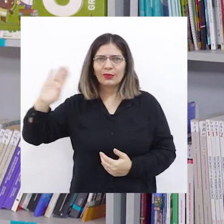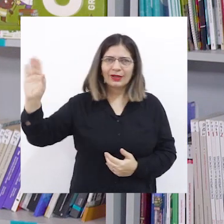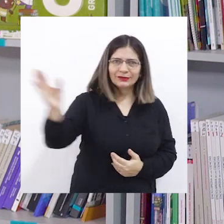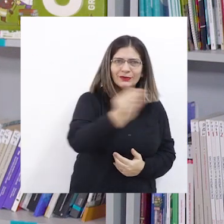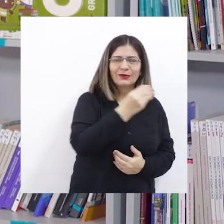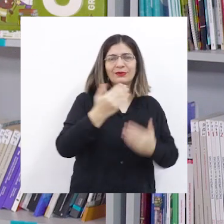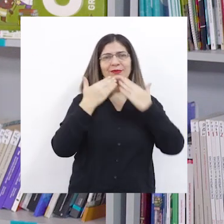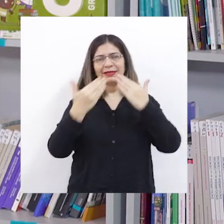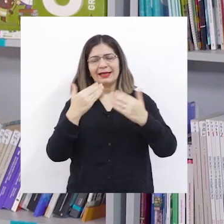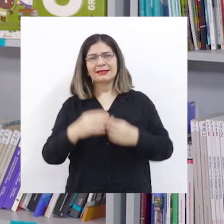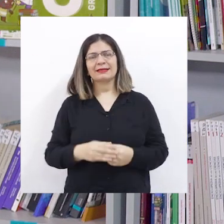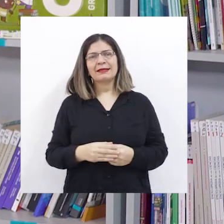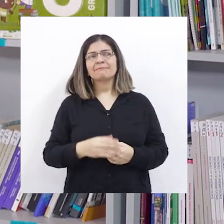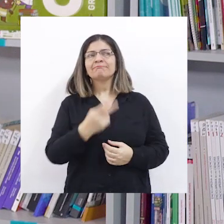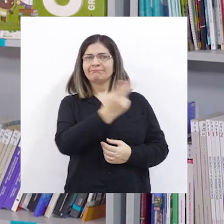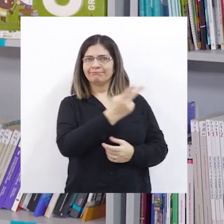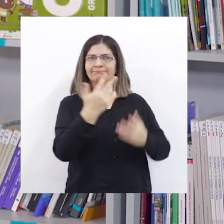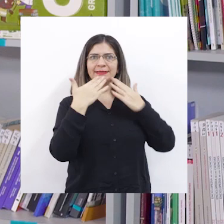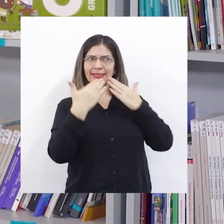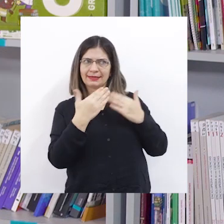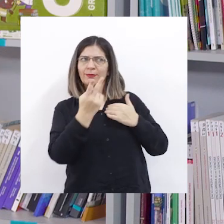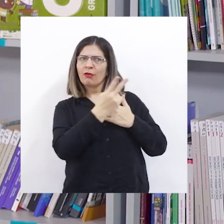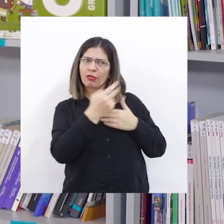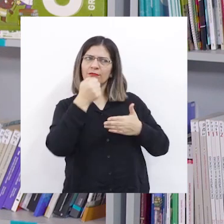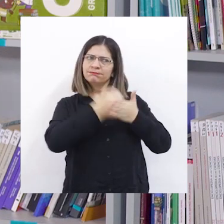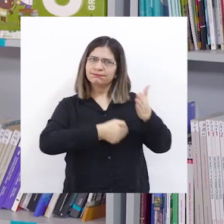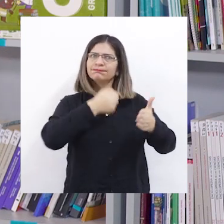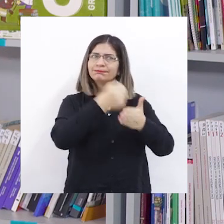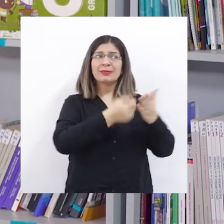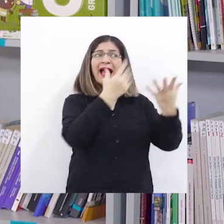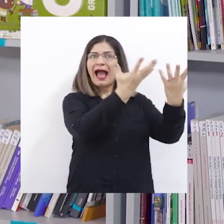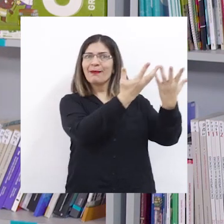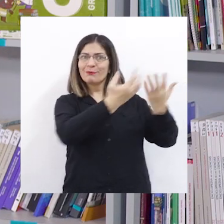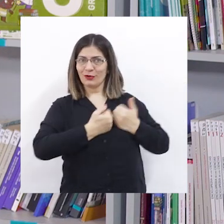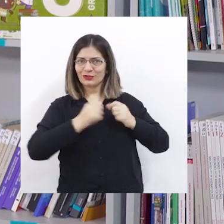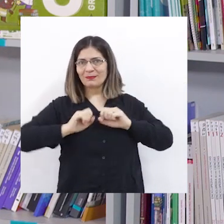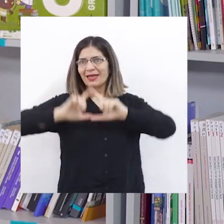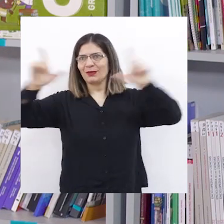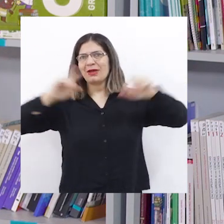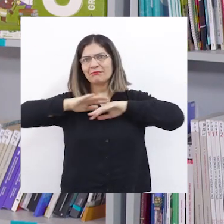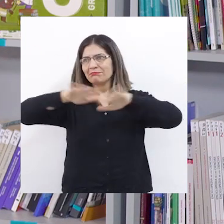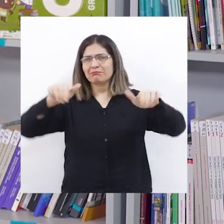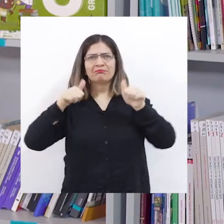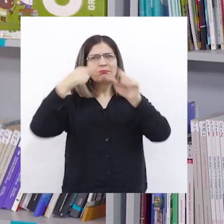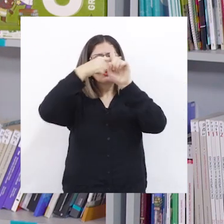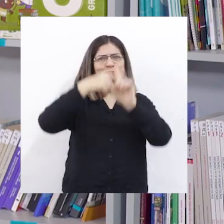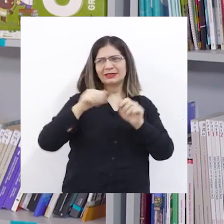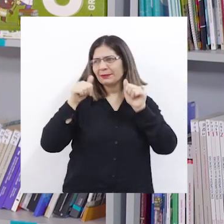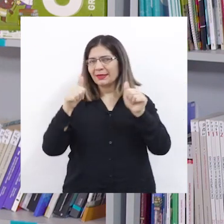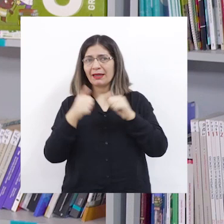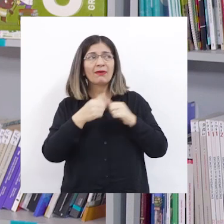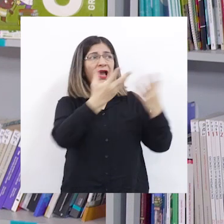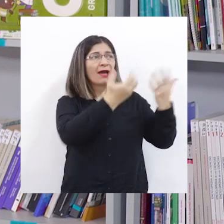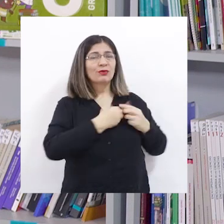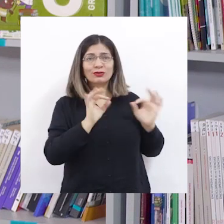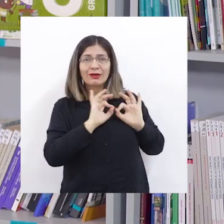todos los docentes. Por supuesto, a ellos agradecemos. ¿Por qué? Porque sin ellos, sin su gestión, esta semana no podría haber sido